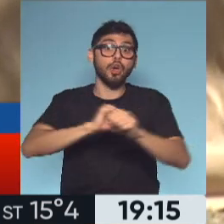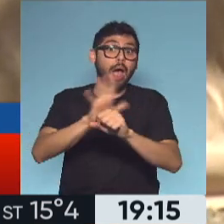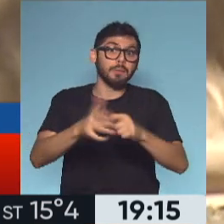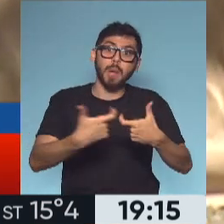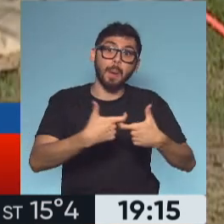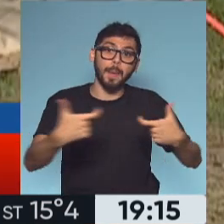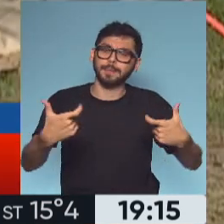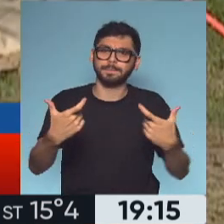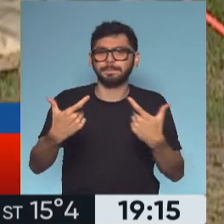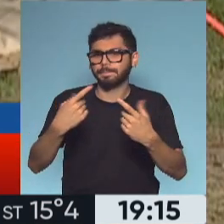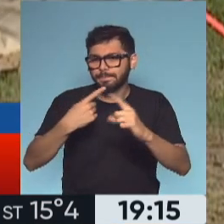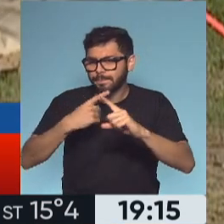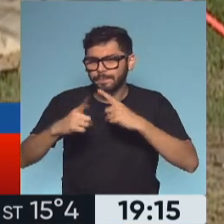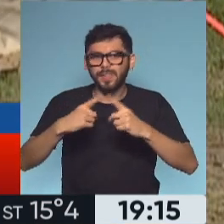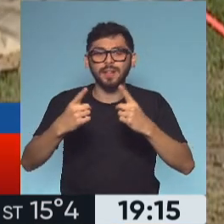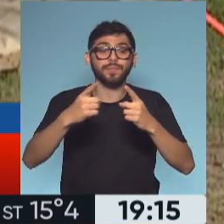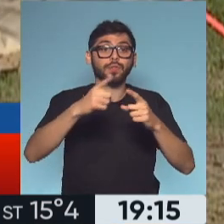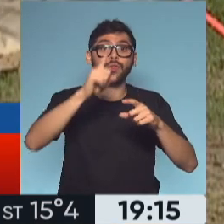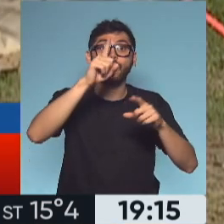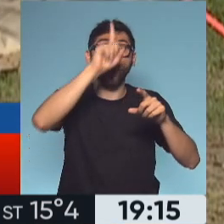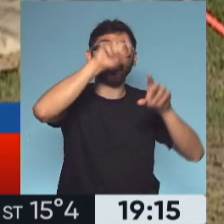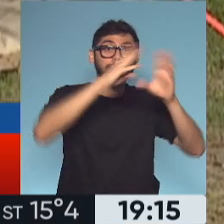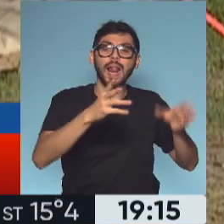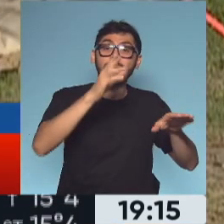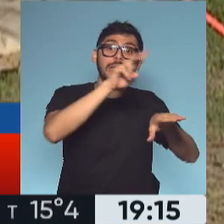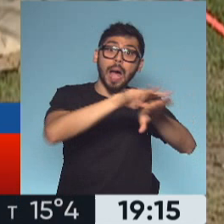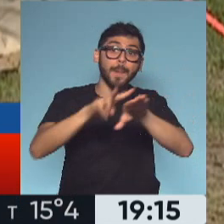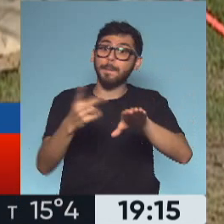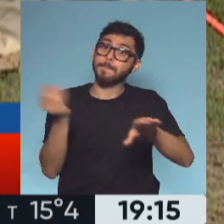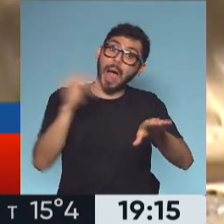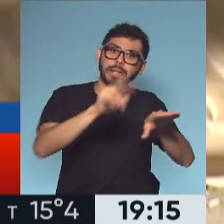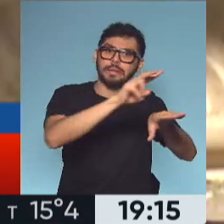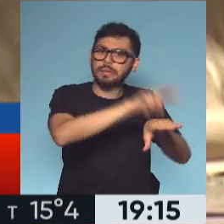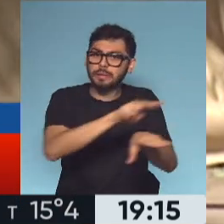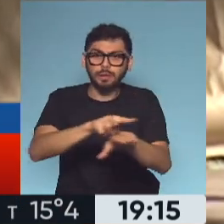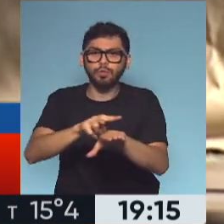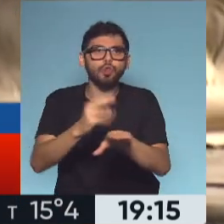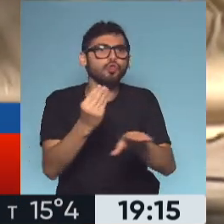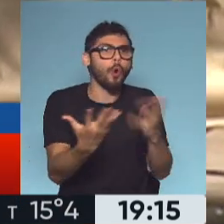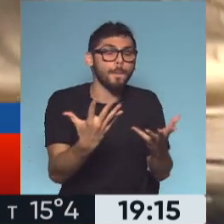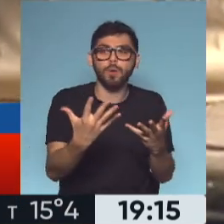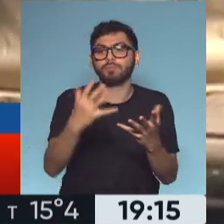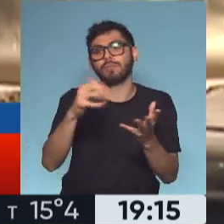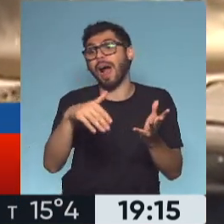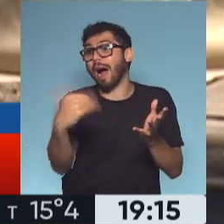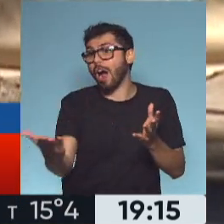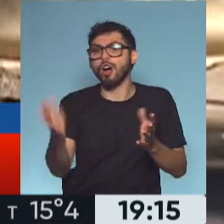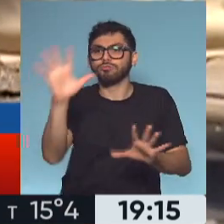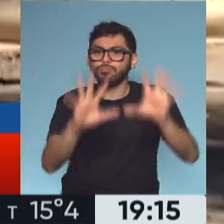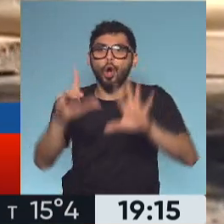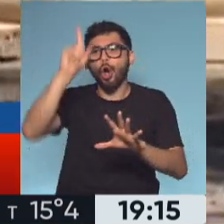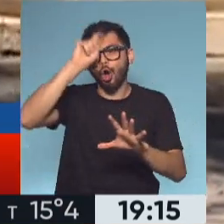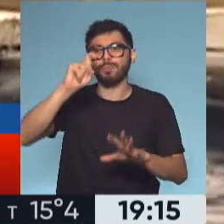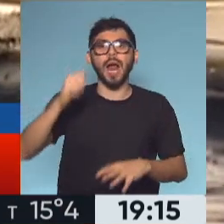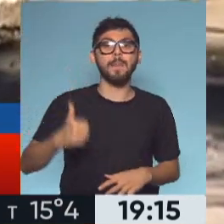necesario reforzar el número de camas en el Cuyen y para poder hacerlo se instaló este hospital militar que lo ha